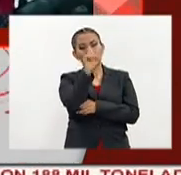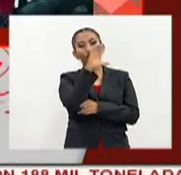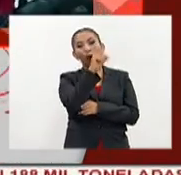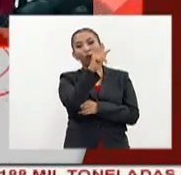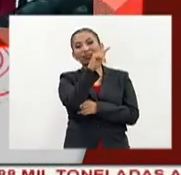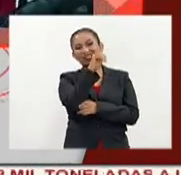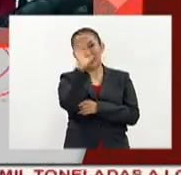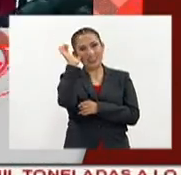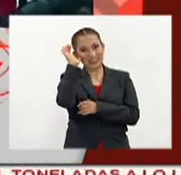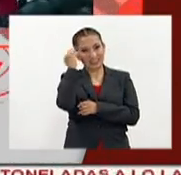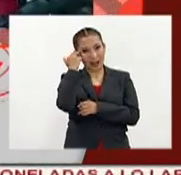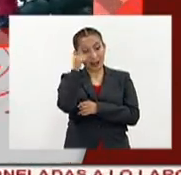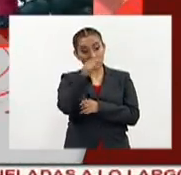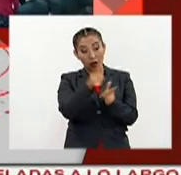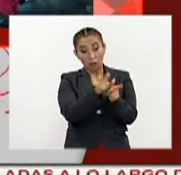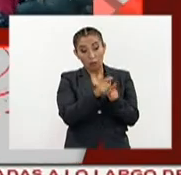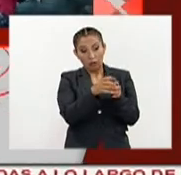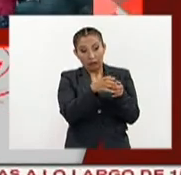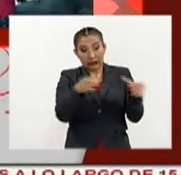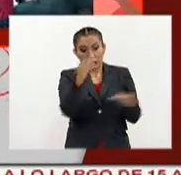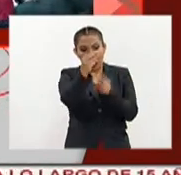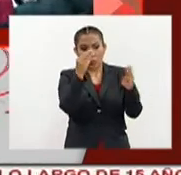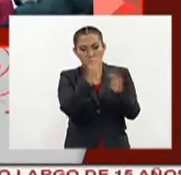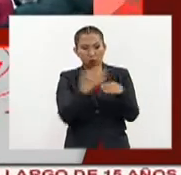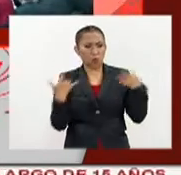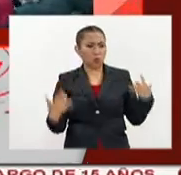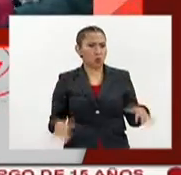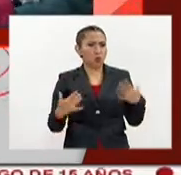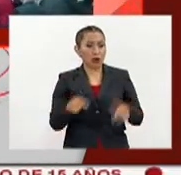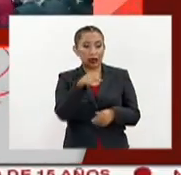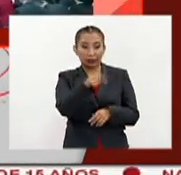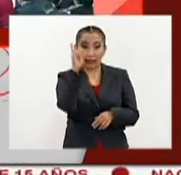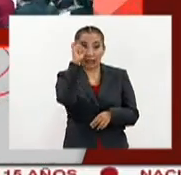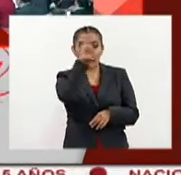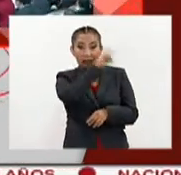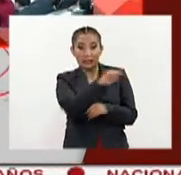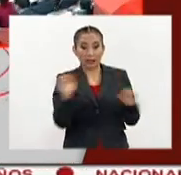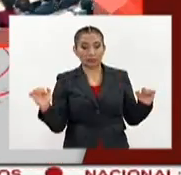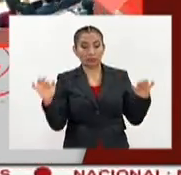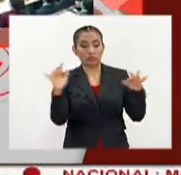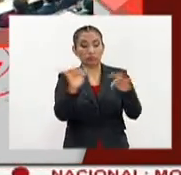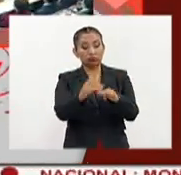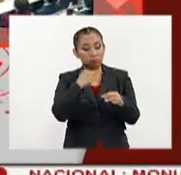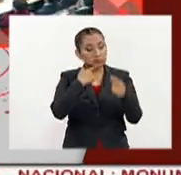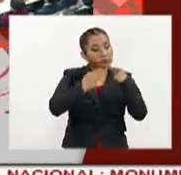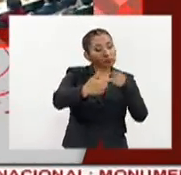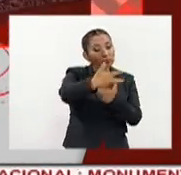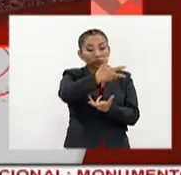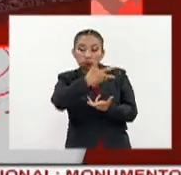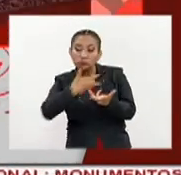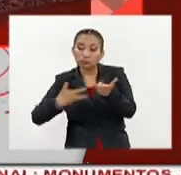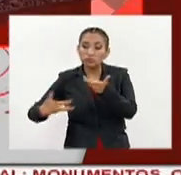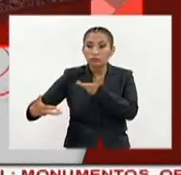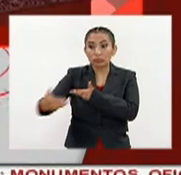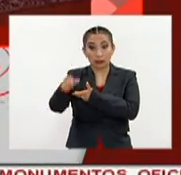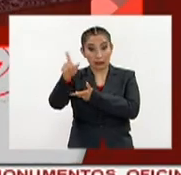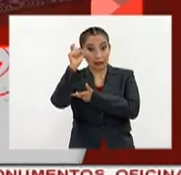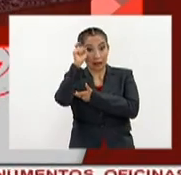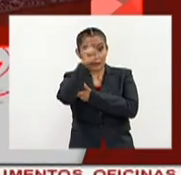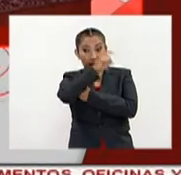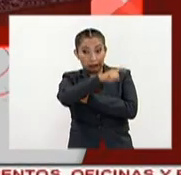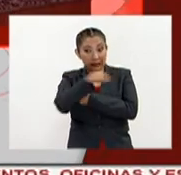lo convierte así en el partido más grande del mundo. Claro. De ahí la complejidad de los procesos en los que se